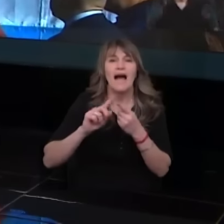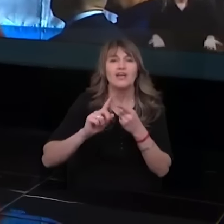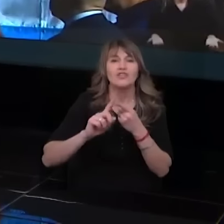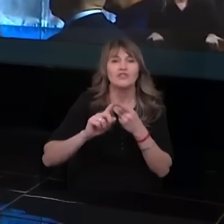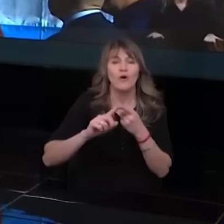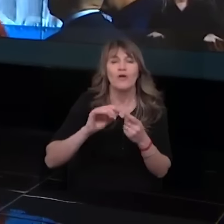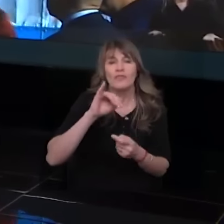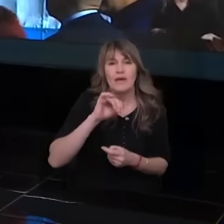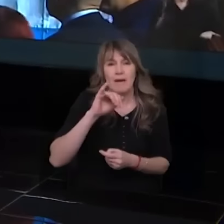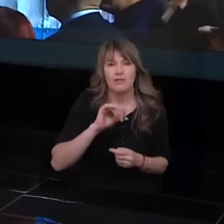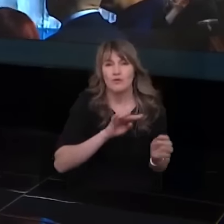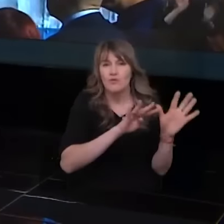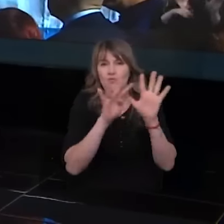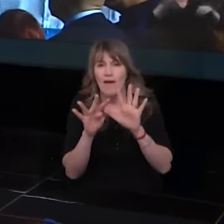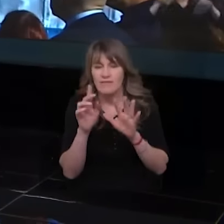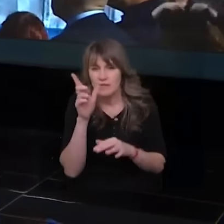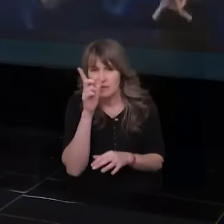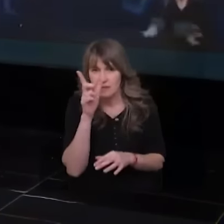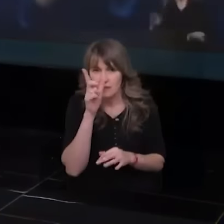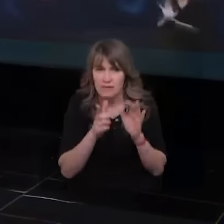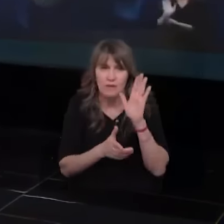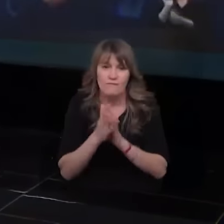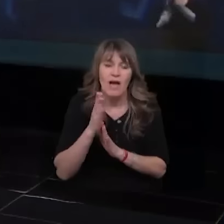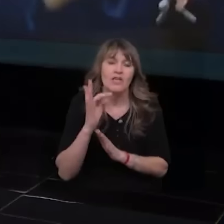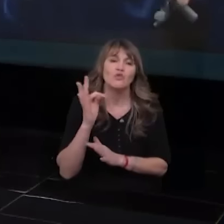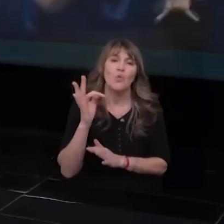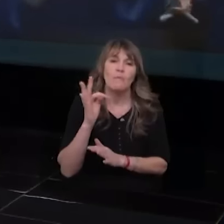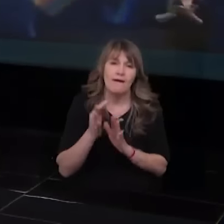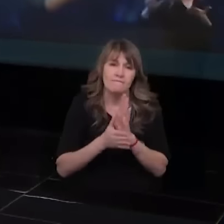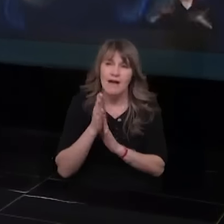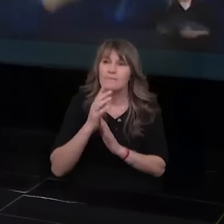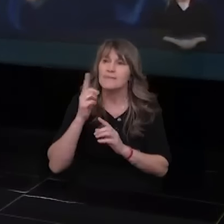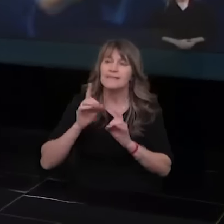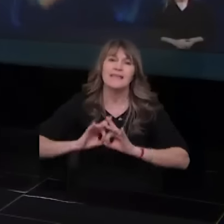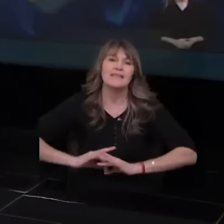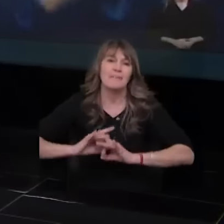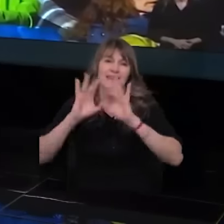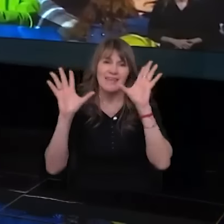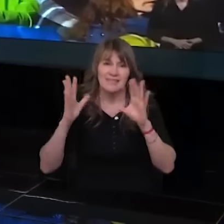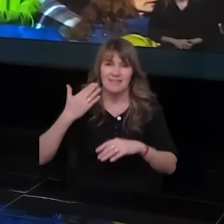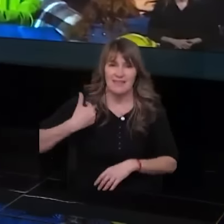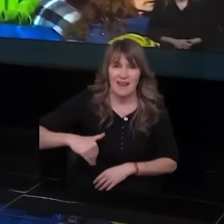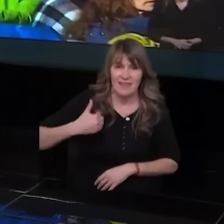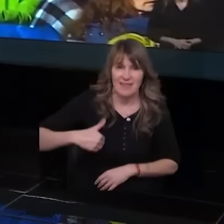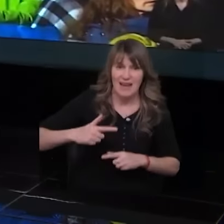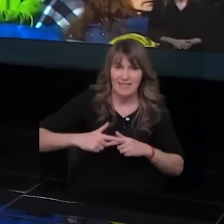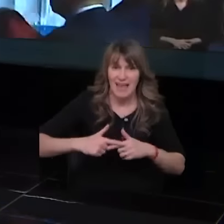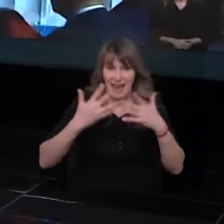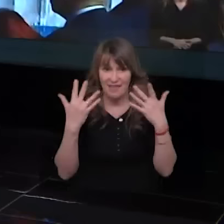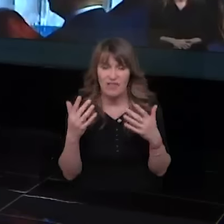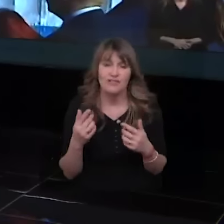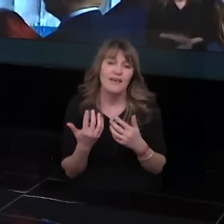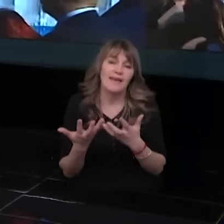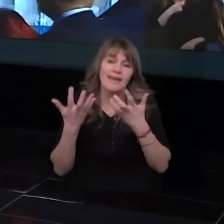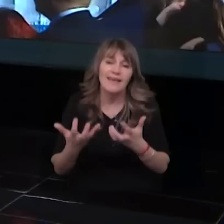julio el 9 de julio en tucum cuando se celebre un nuevo aniversario de la independencia Argentina y ha pedido que ese sea un